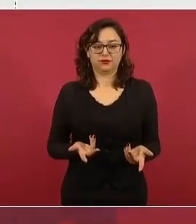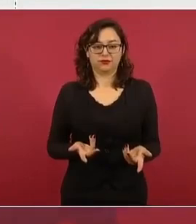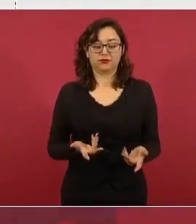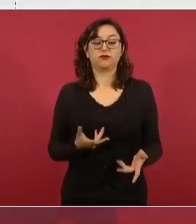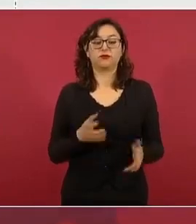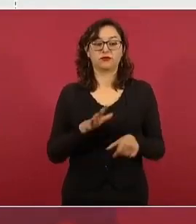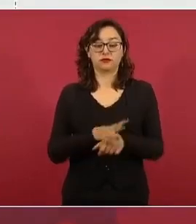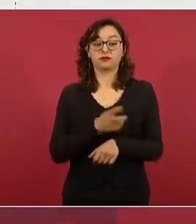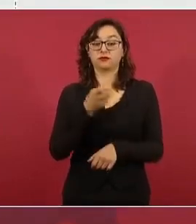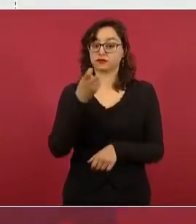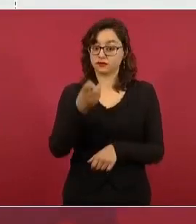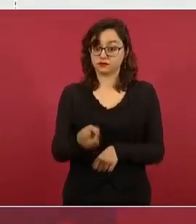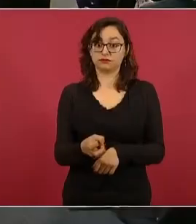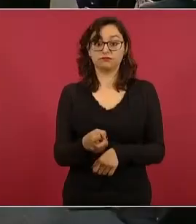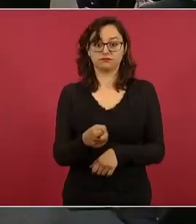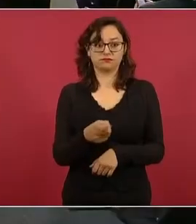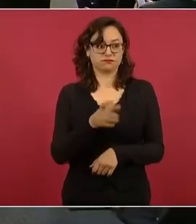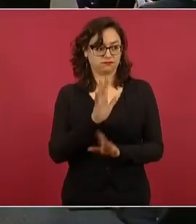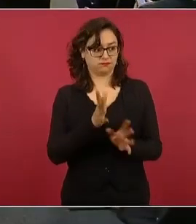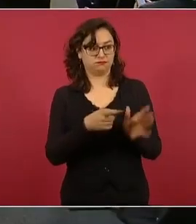sección de cero impunidad.